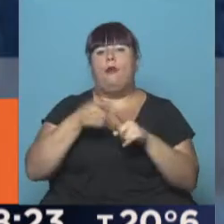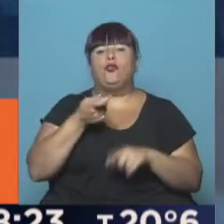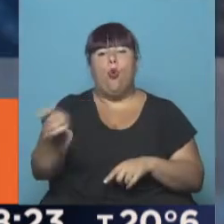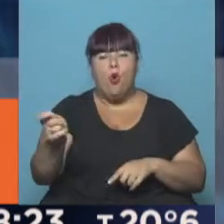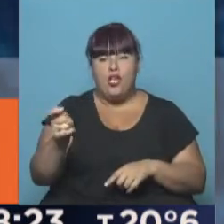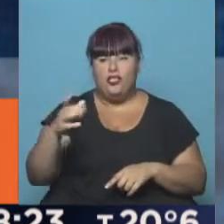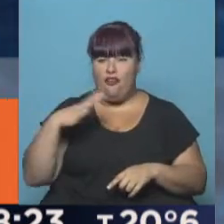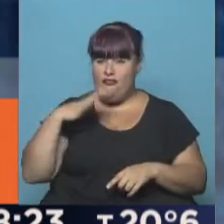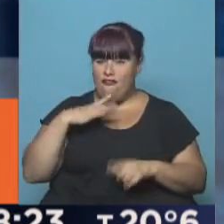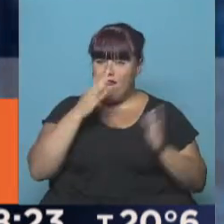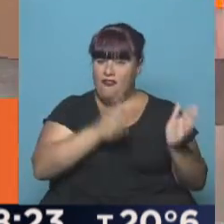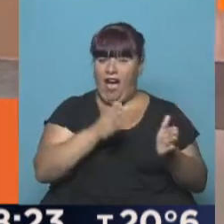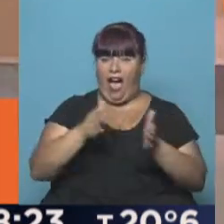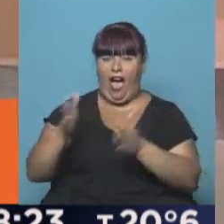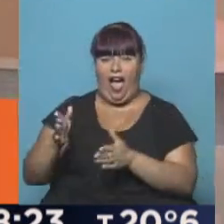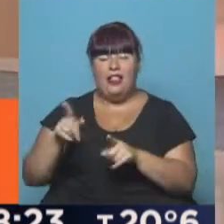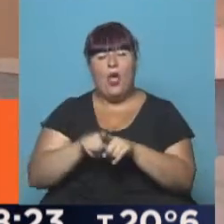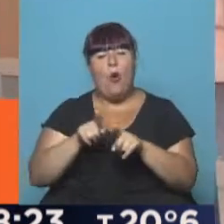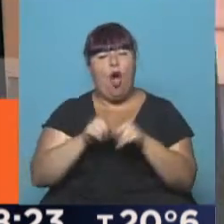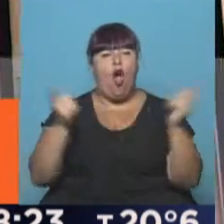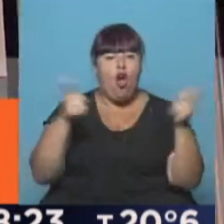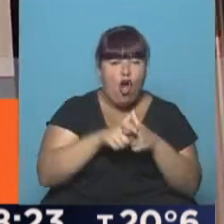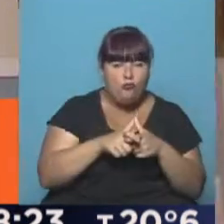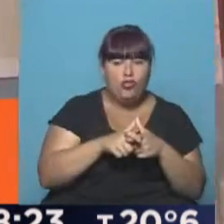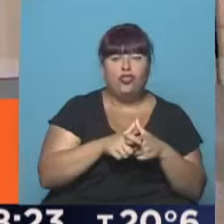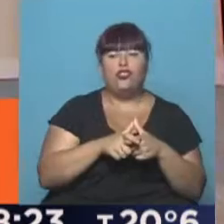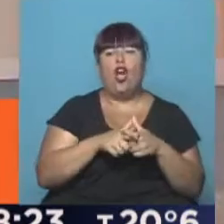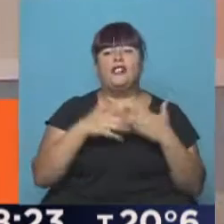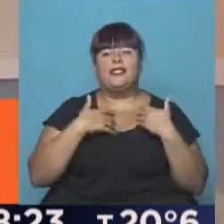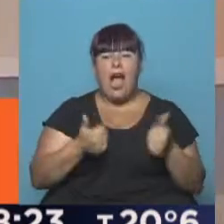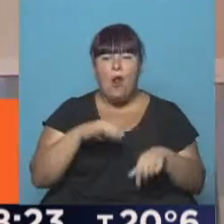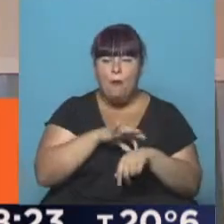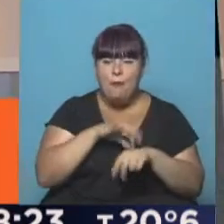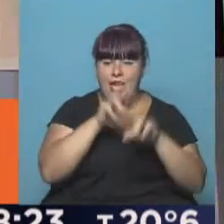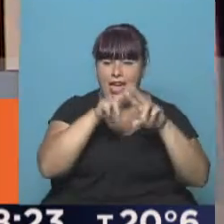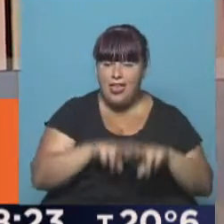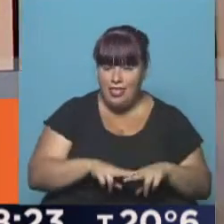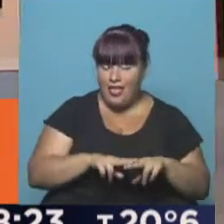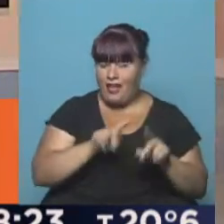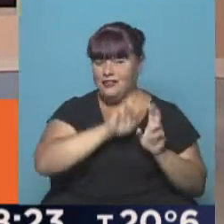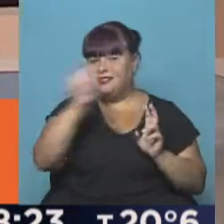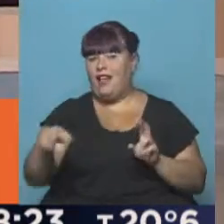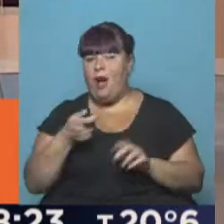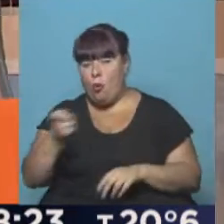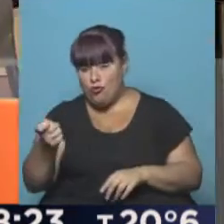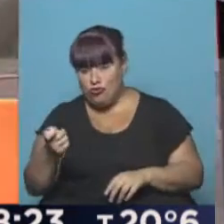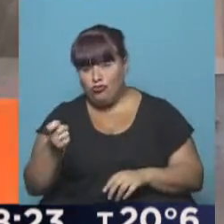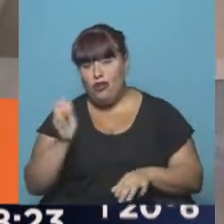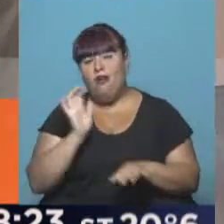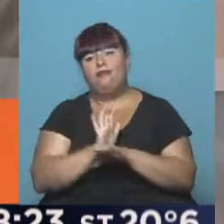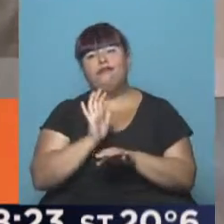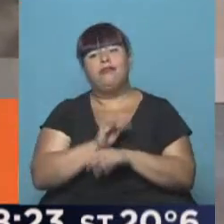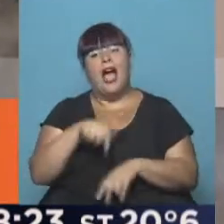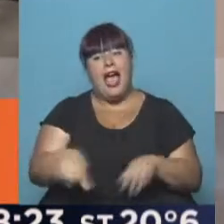sin haber pasado por una comisión de salud una comisión médica lo que hace está